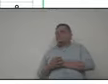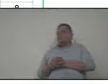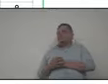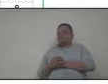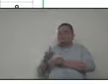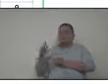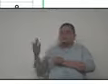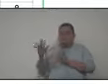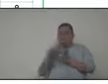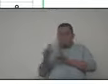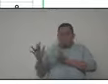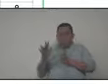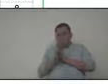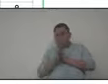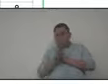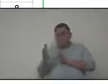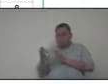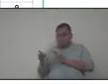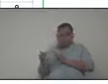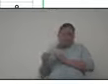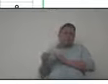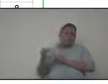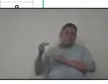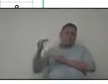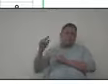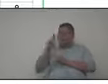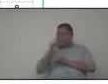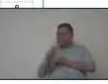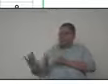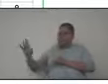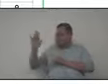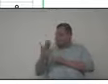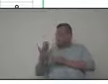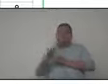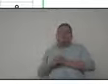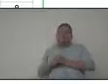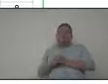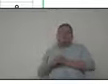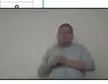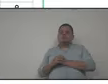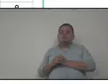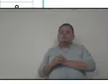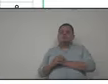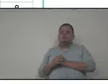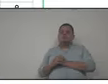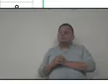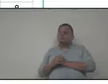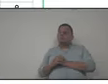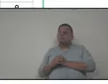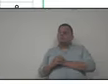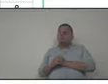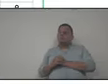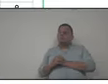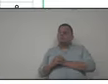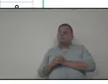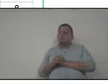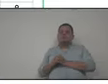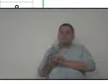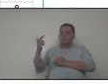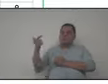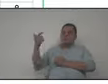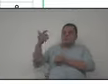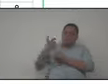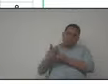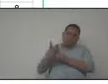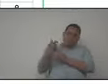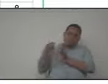el promedio, pues estuvimos dentro del promedio nacional, pero la meta, y como nos está evaluando la